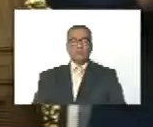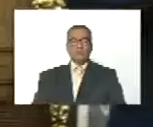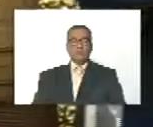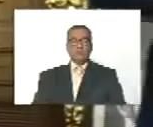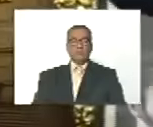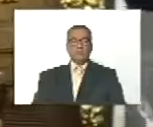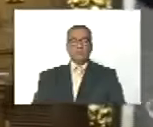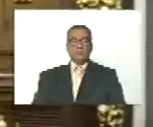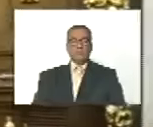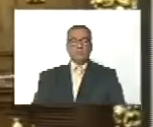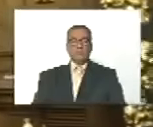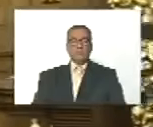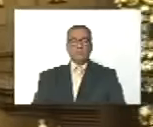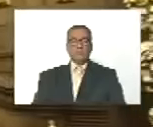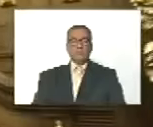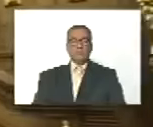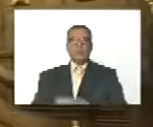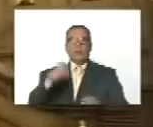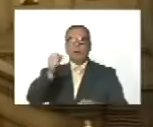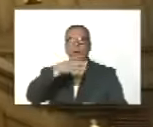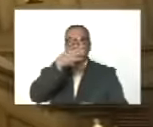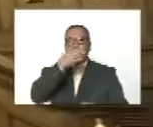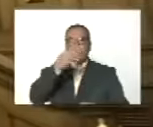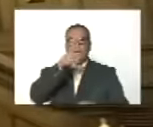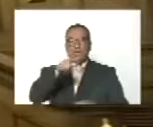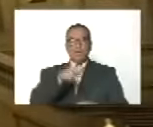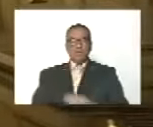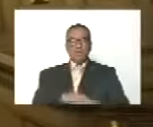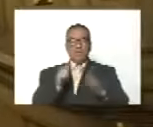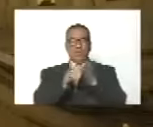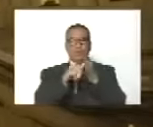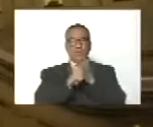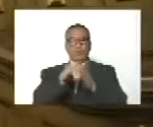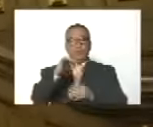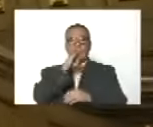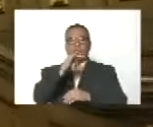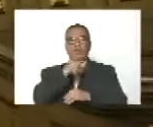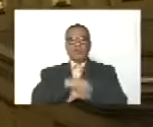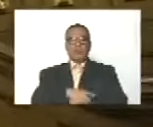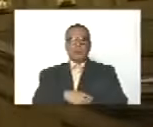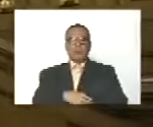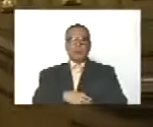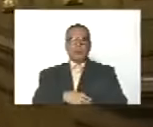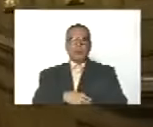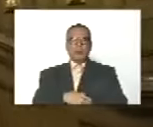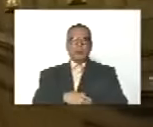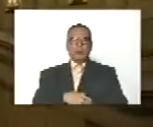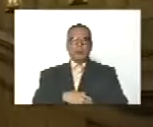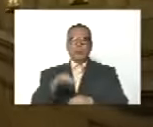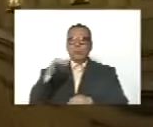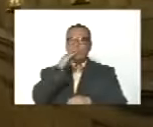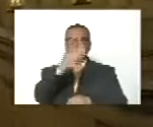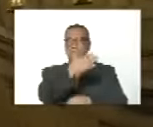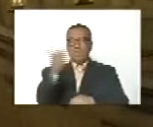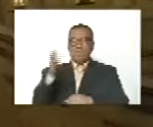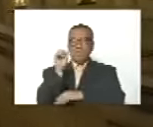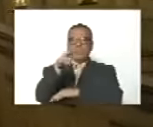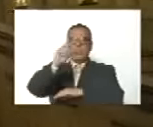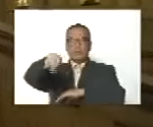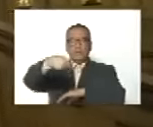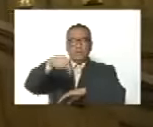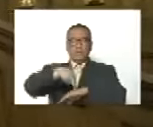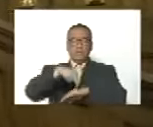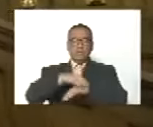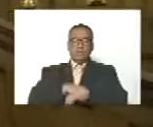Buenas tardes, plenaria. Este punto de información es para informarle a esta Asamblea